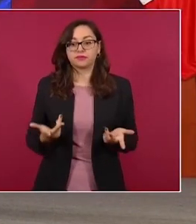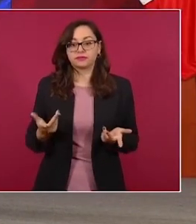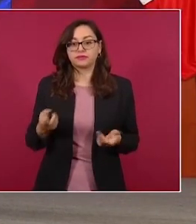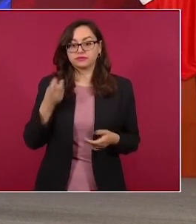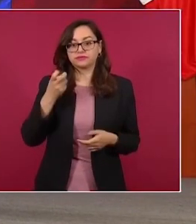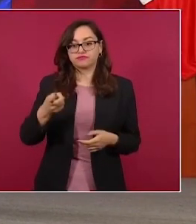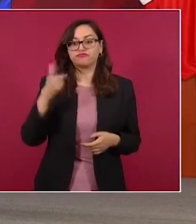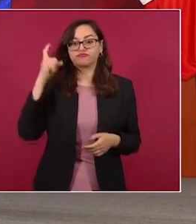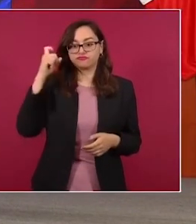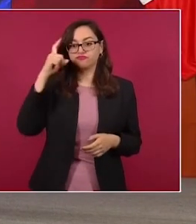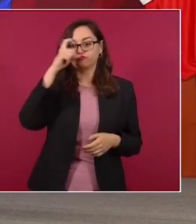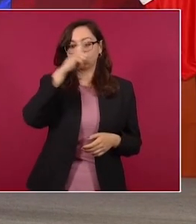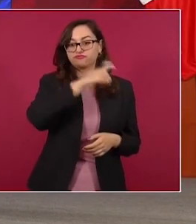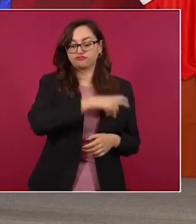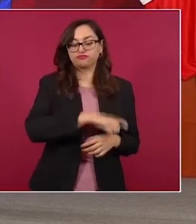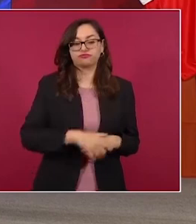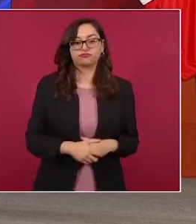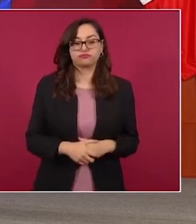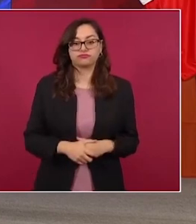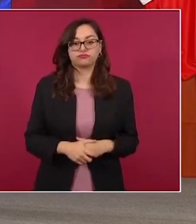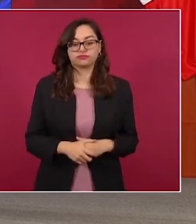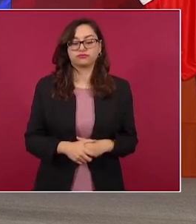Ese señor que fue